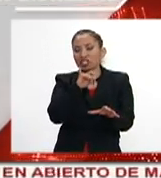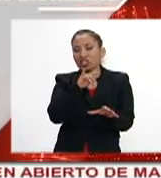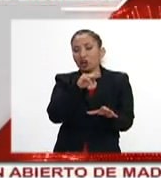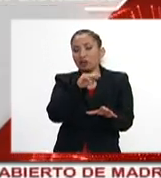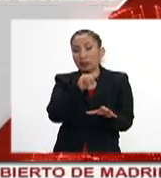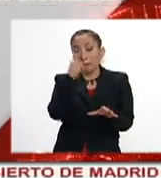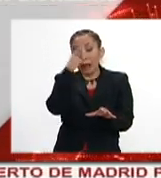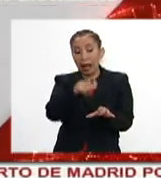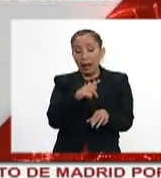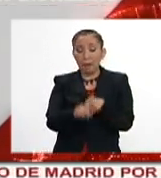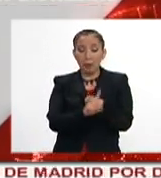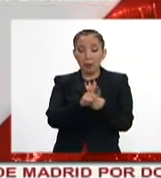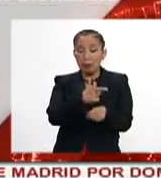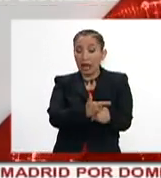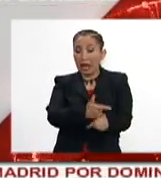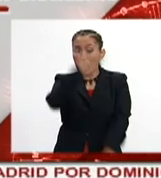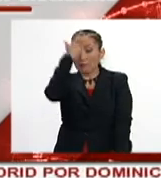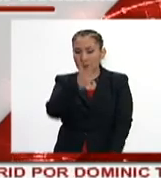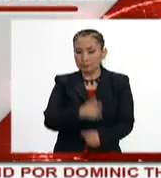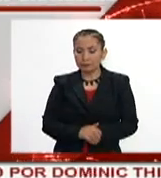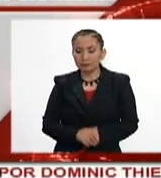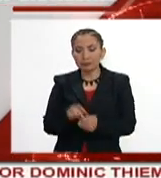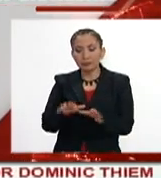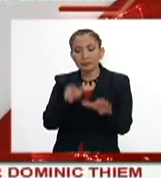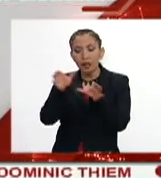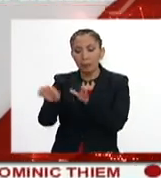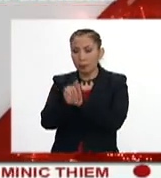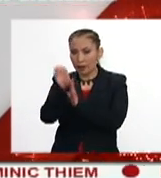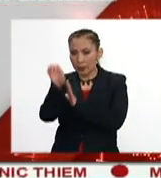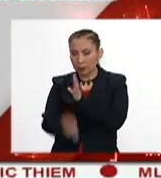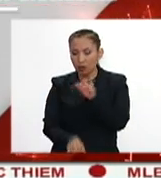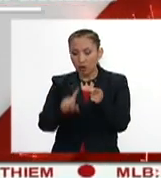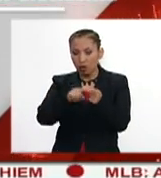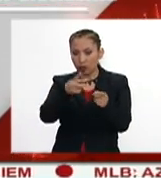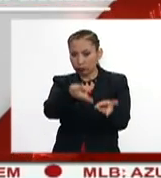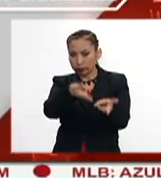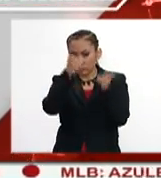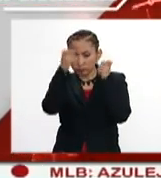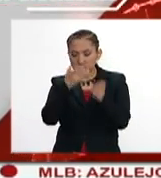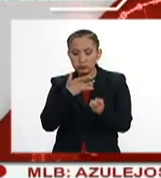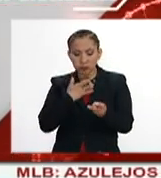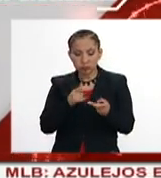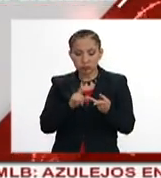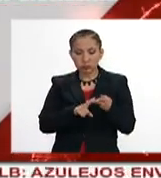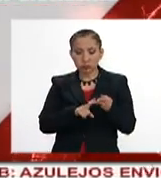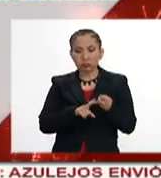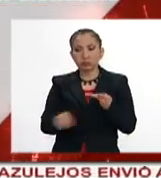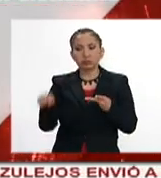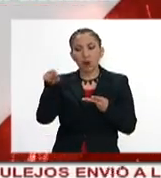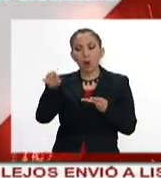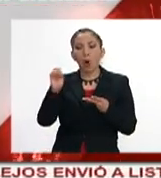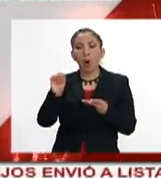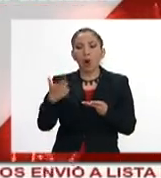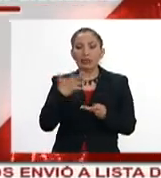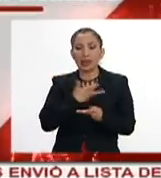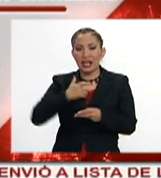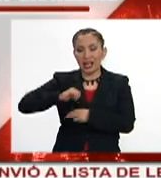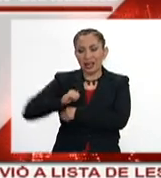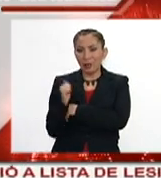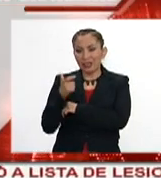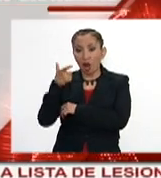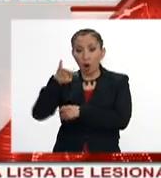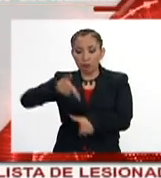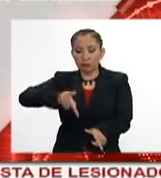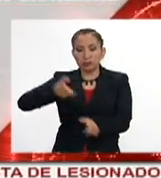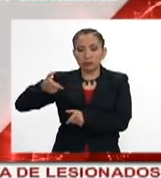para delitos de consecuencias graves, como lo son el robo de hidrocarburos o la aportación y acopio